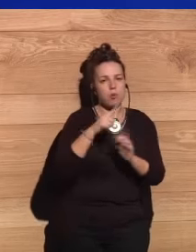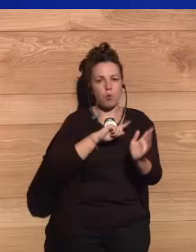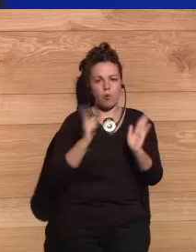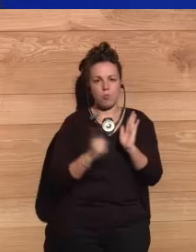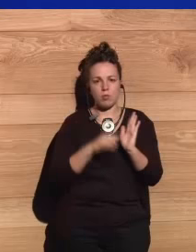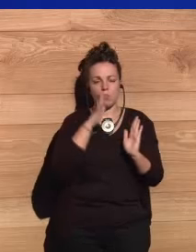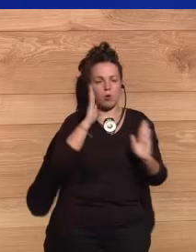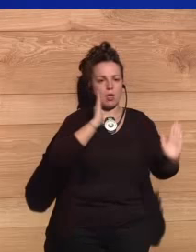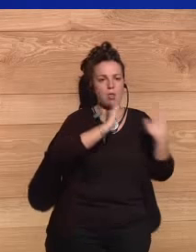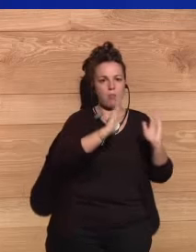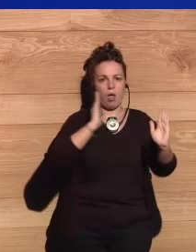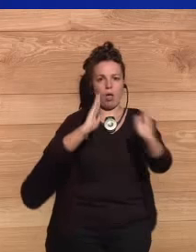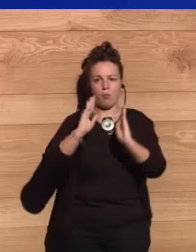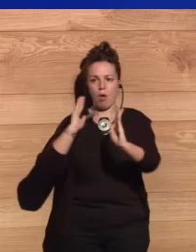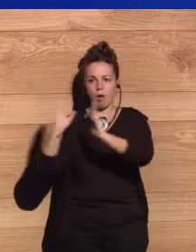de época, una vez más,